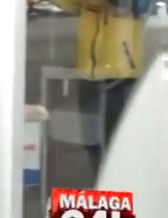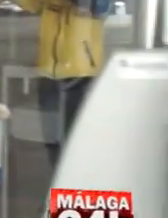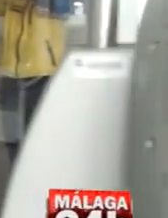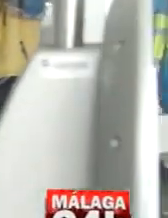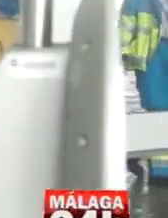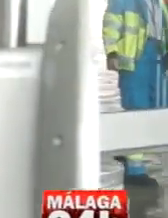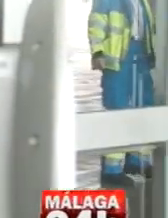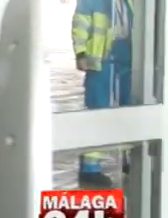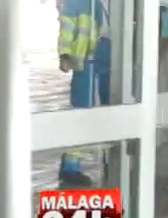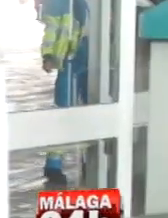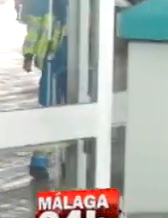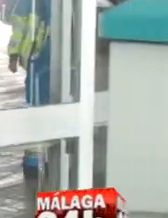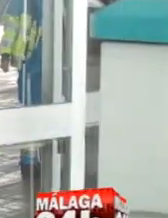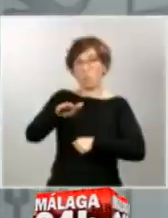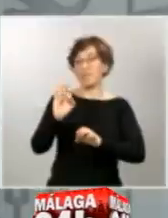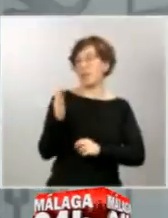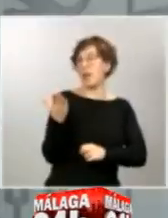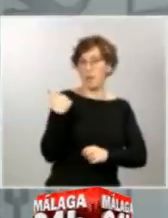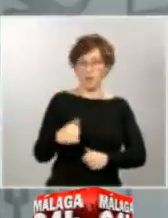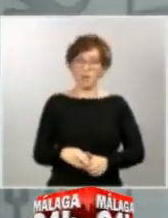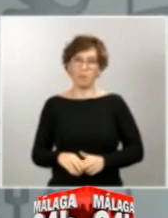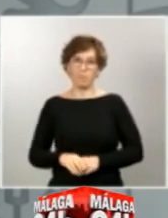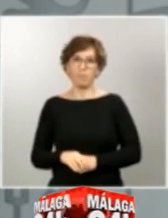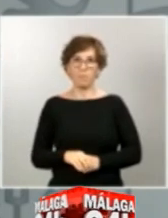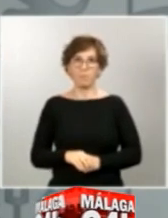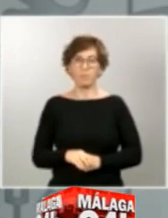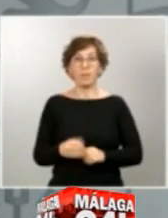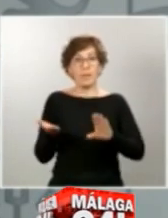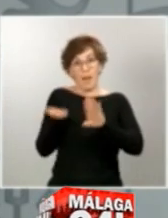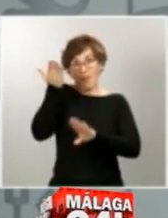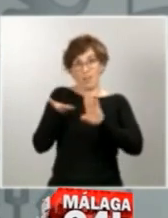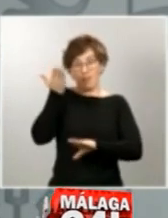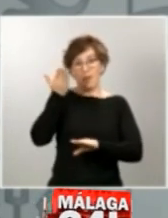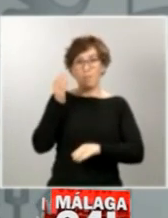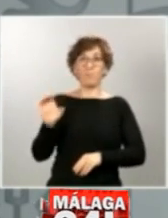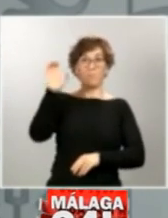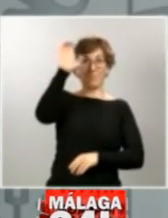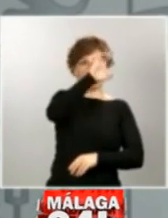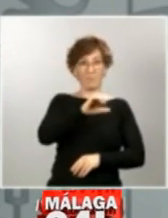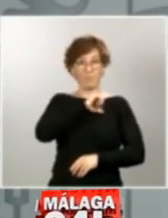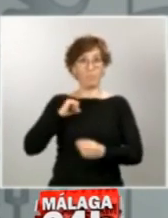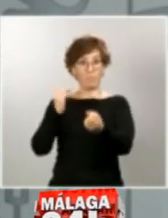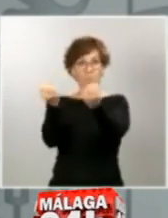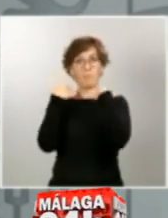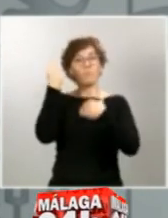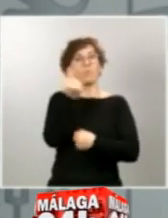en 3.861 más. Respecto a las altas, las comunidades nos informan de un total de